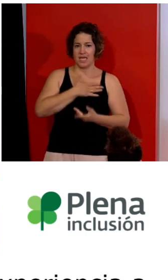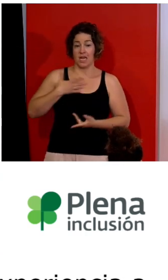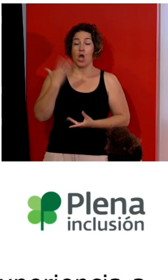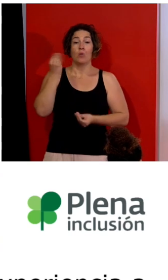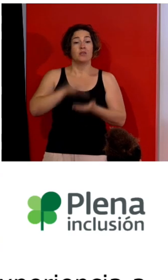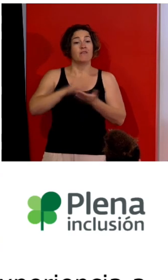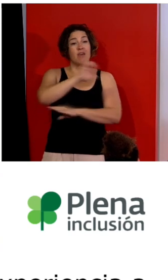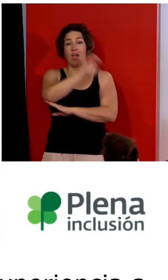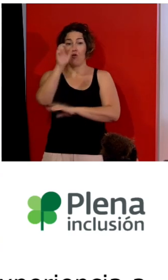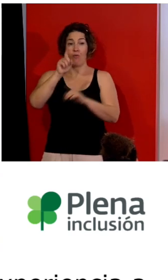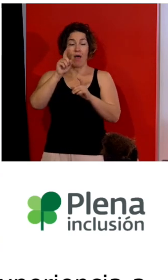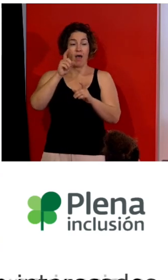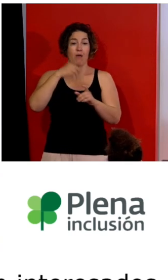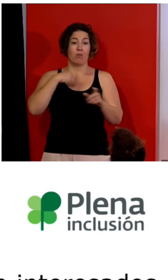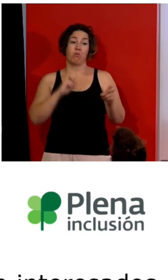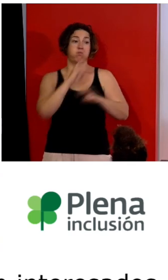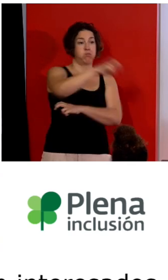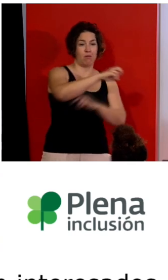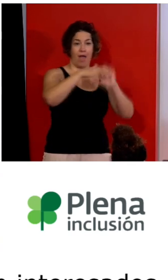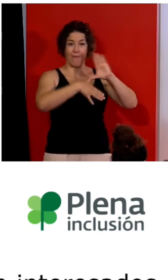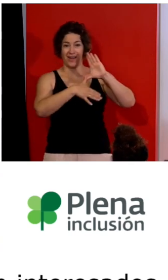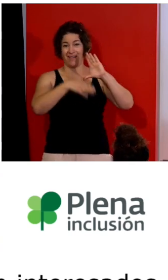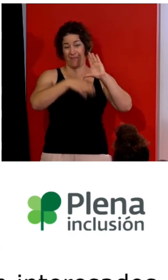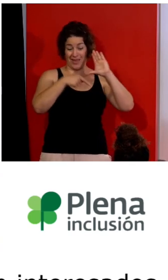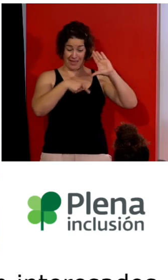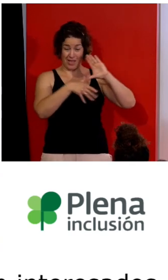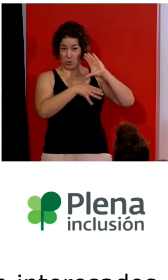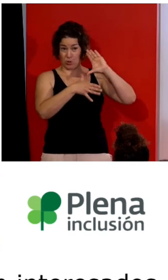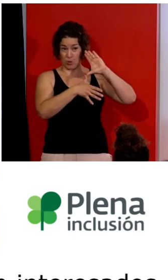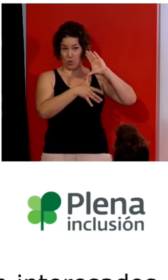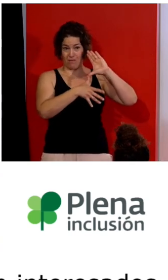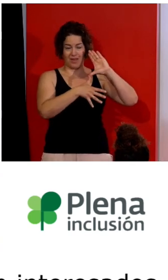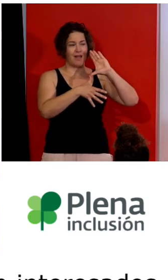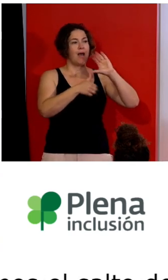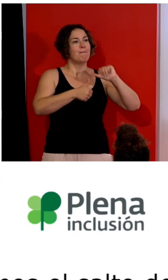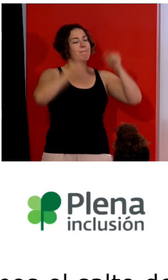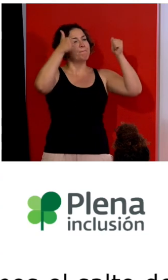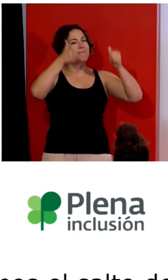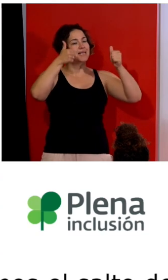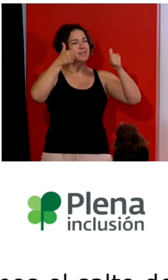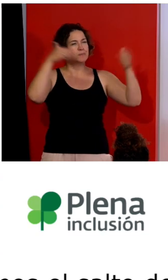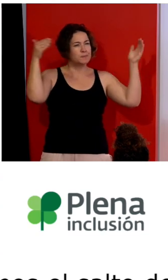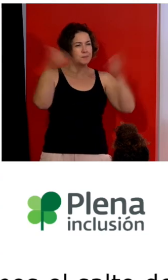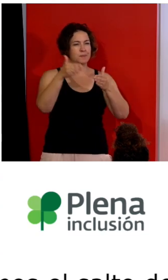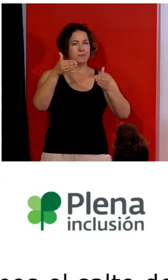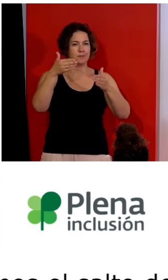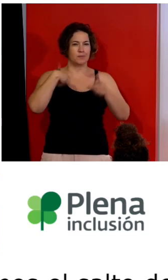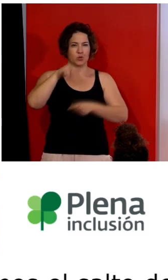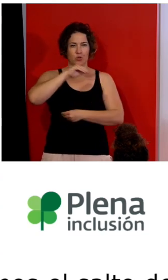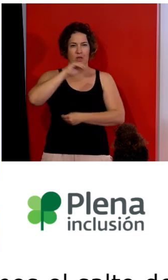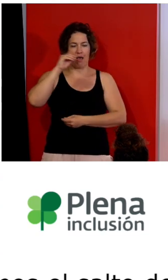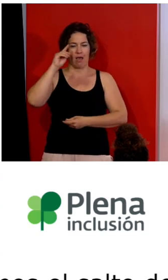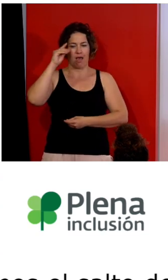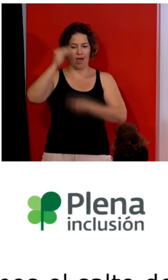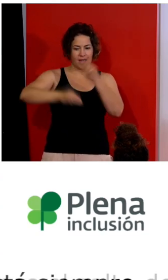de Europa hacia América, todo lo que es América Latina, están siempre muy pendientes de lo que estamos haciendo en esta